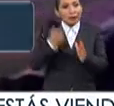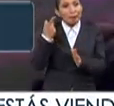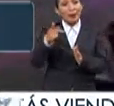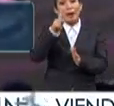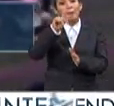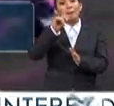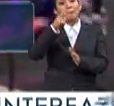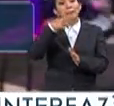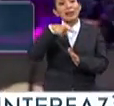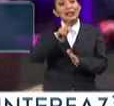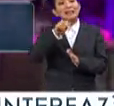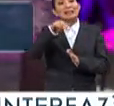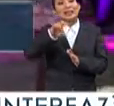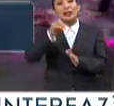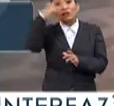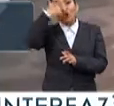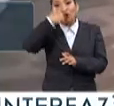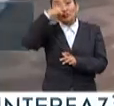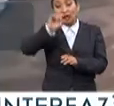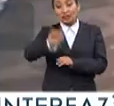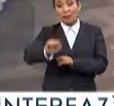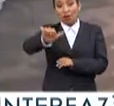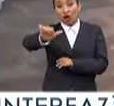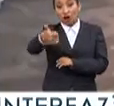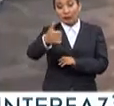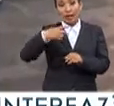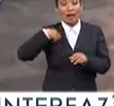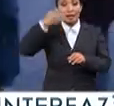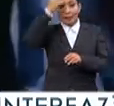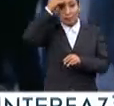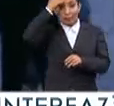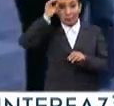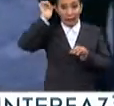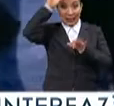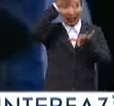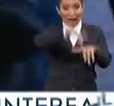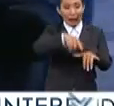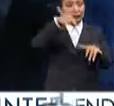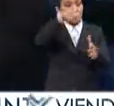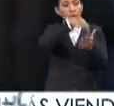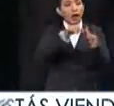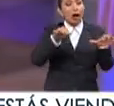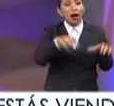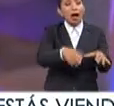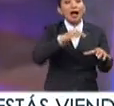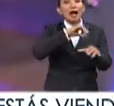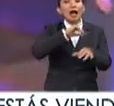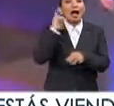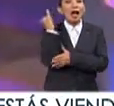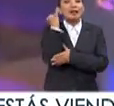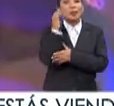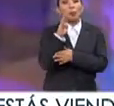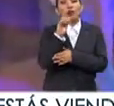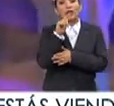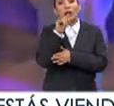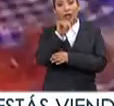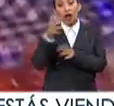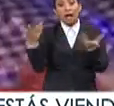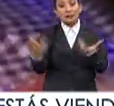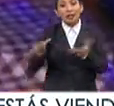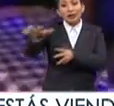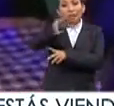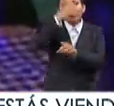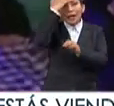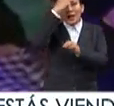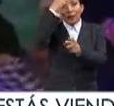del picnic nocturno este sábado 11 en el bosque de chapultepec el punto de reunión es el jardín botánico dando